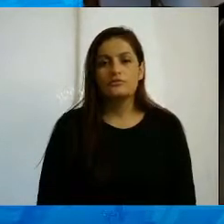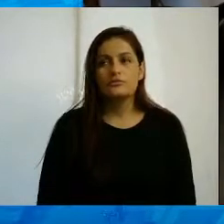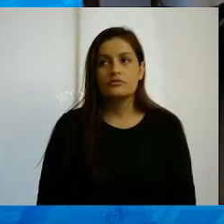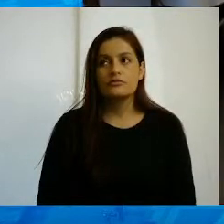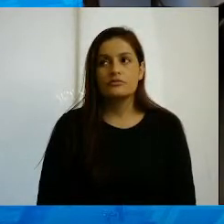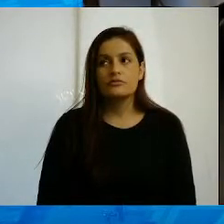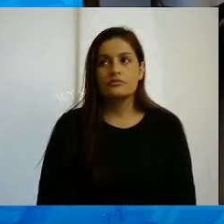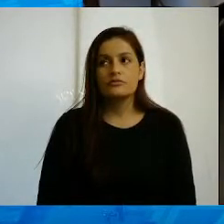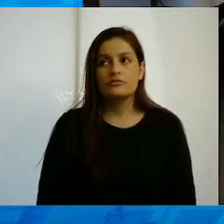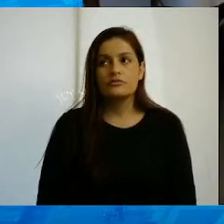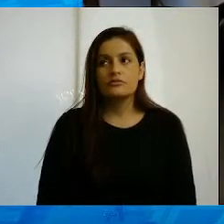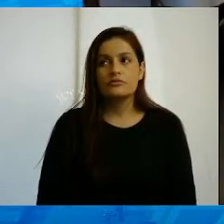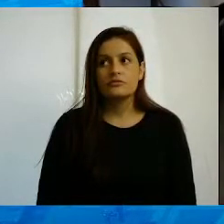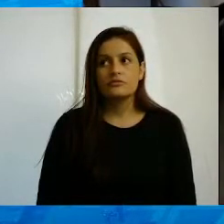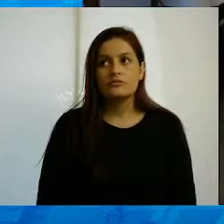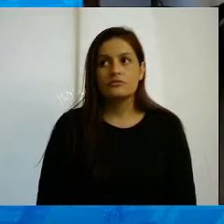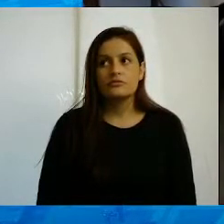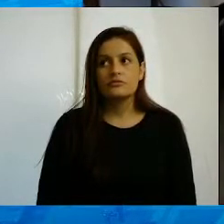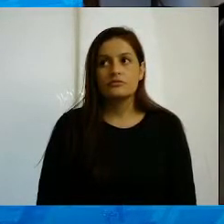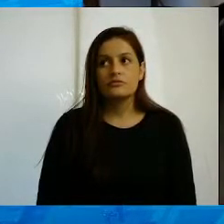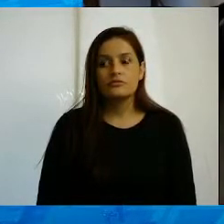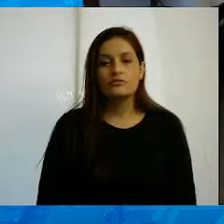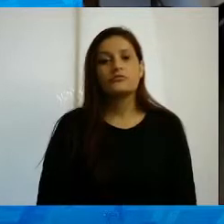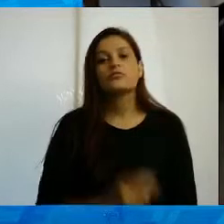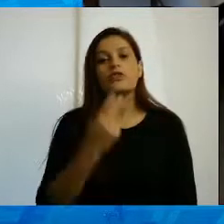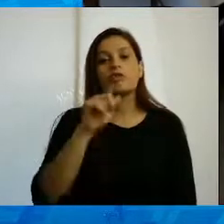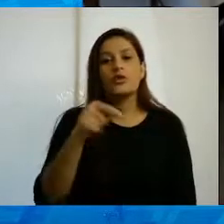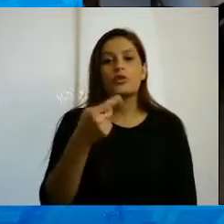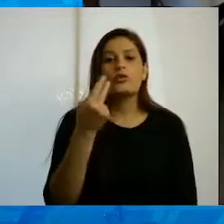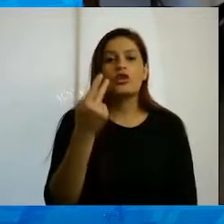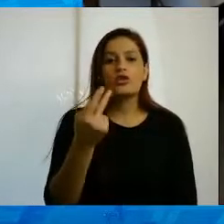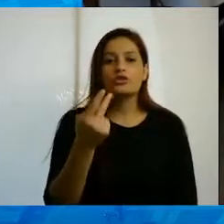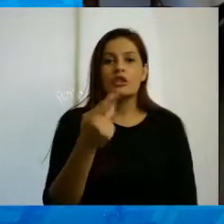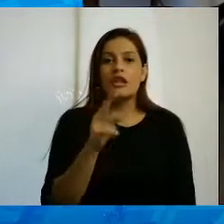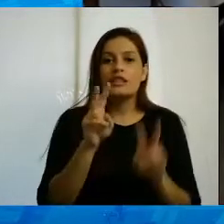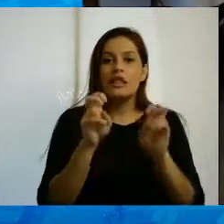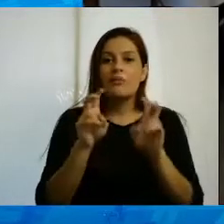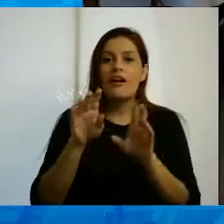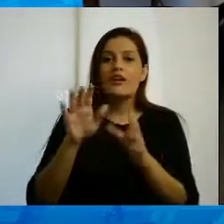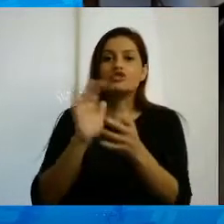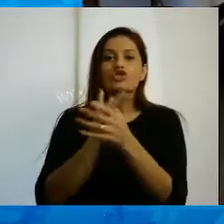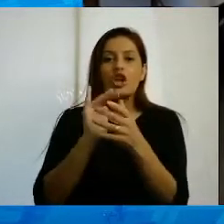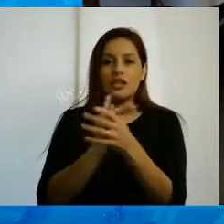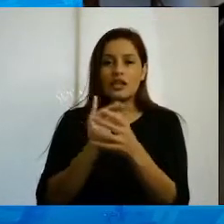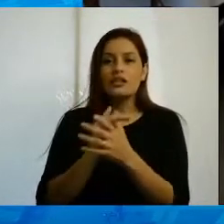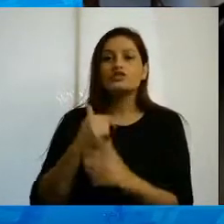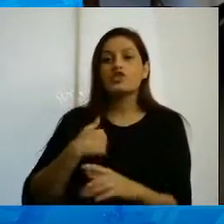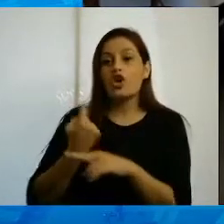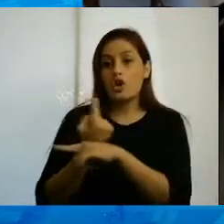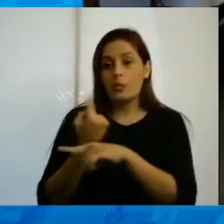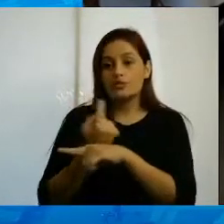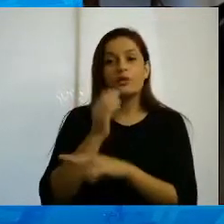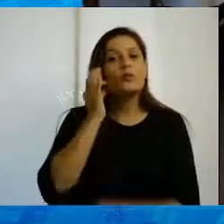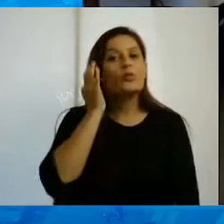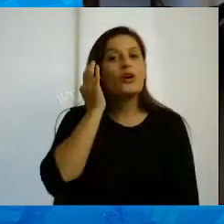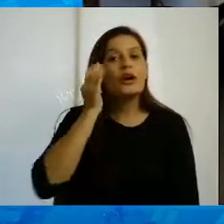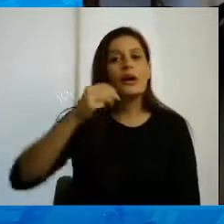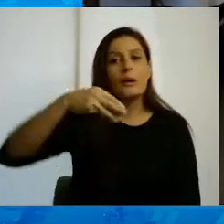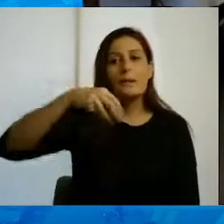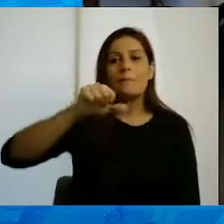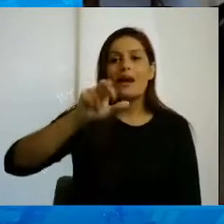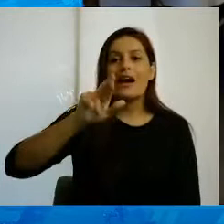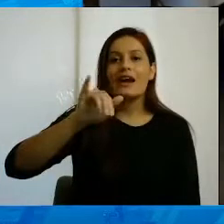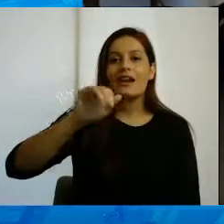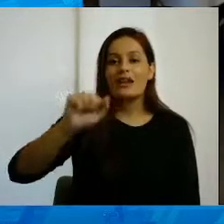minutos. De la Junta de Vecinos de Unión Xolqui, el 2.2. Conversé con la señora María Maldonado sobre el tema del rebalse del